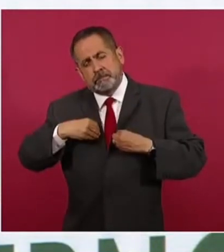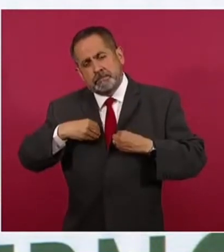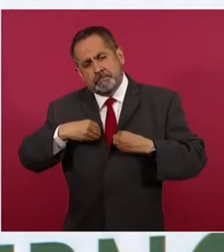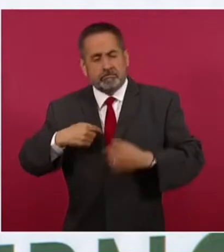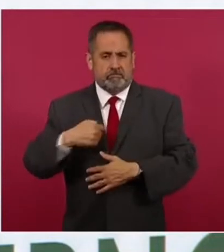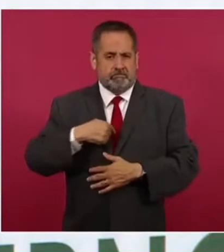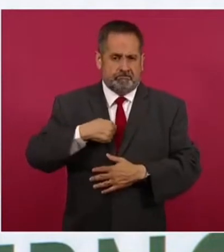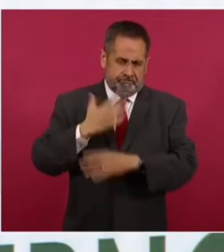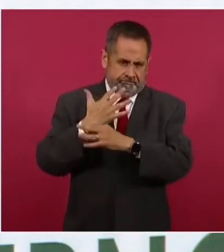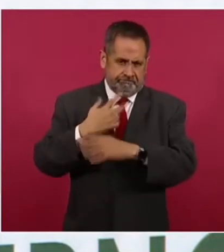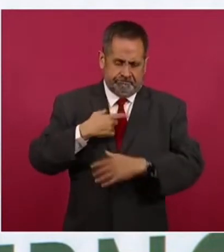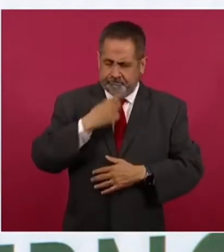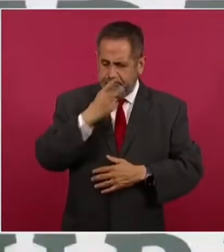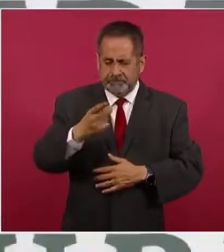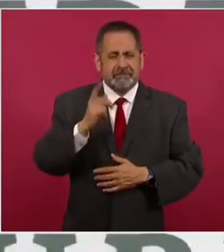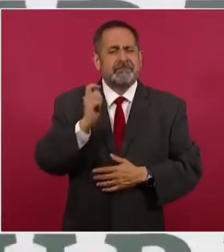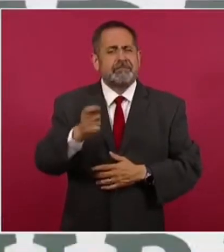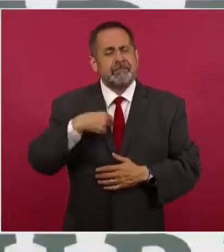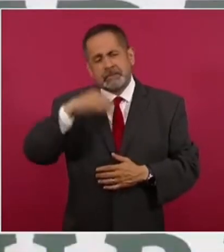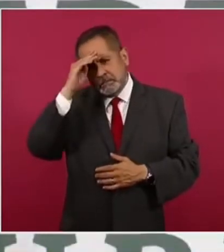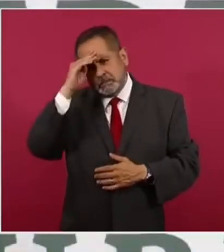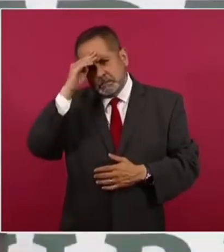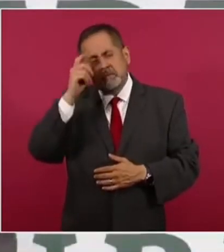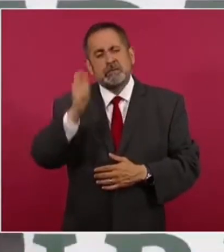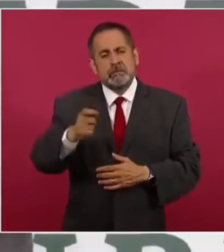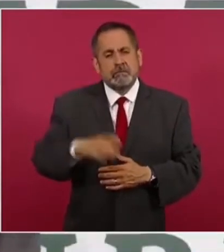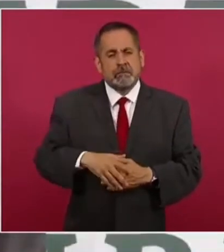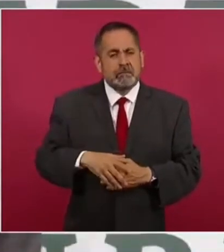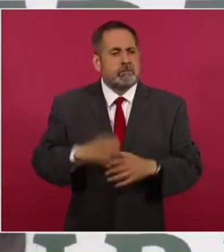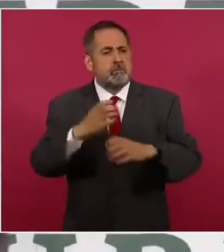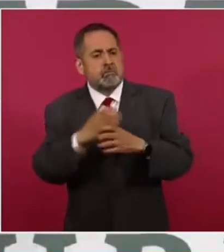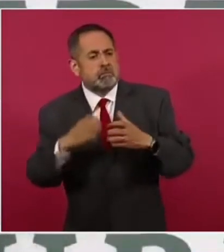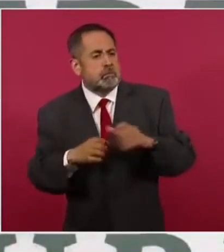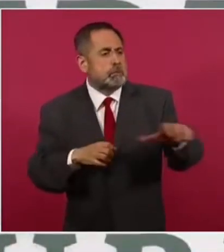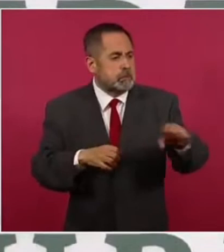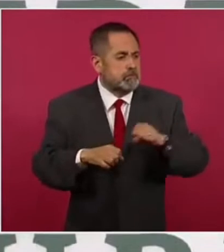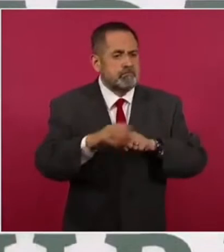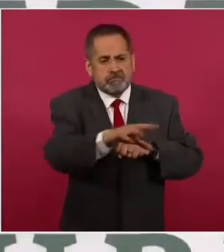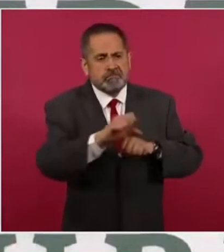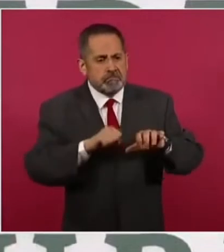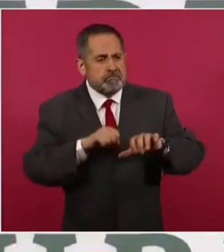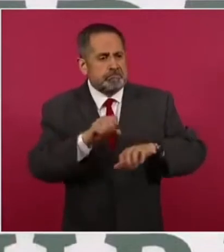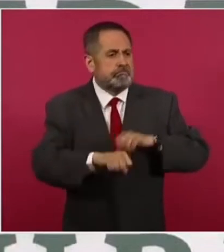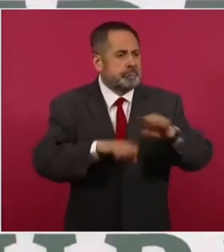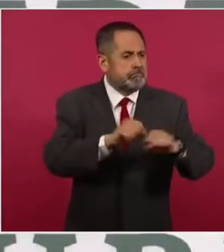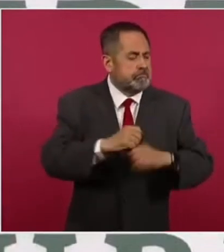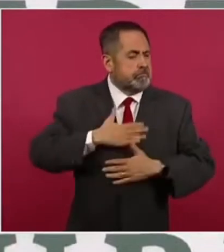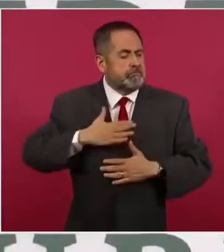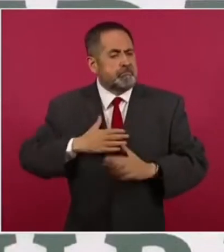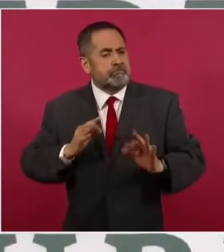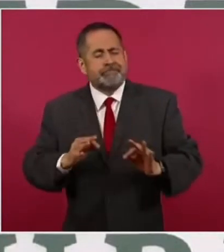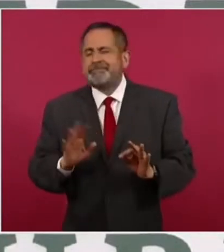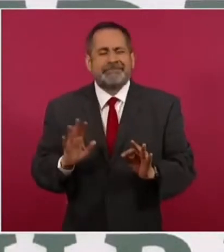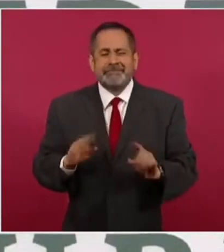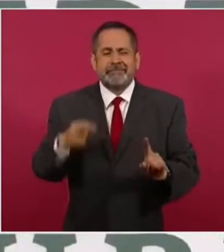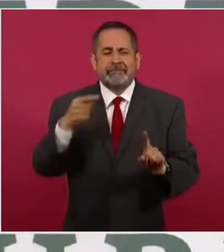sostengo, no debe reducirse únicamente a la obtención de lo material,